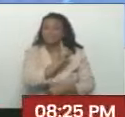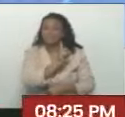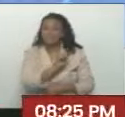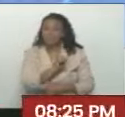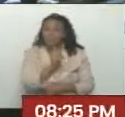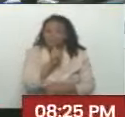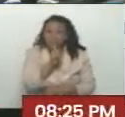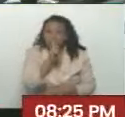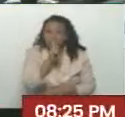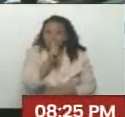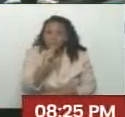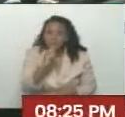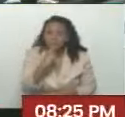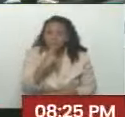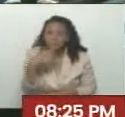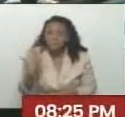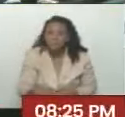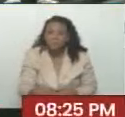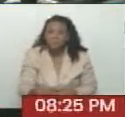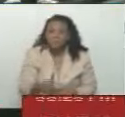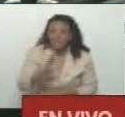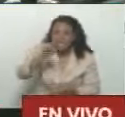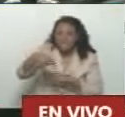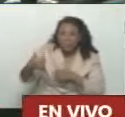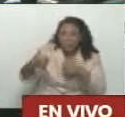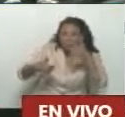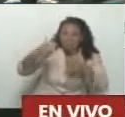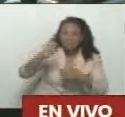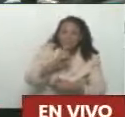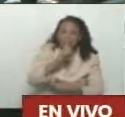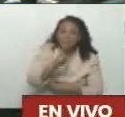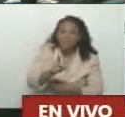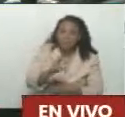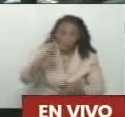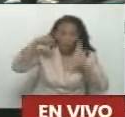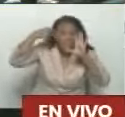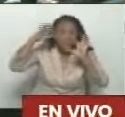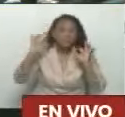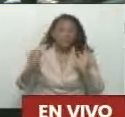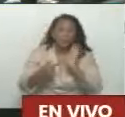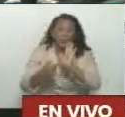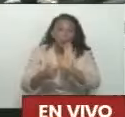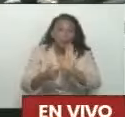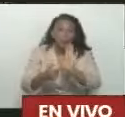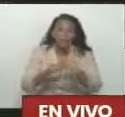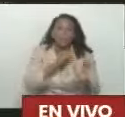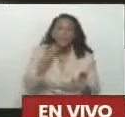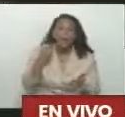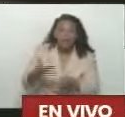No, Silvia dice que no la diga. Que sí. Tengo el video, se lo mostró el padre Neguar.